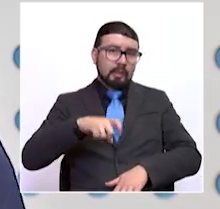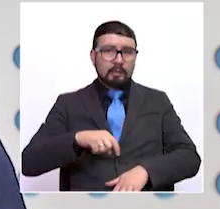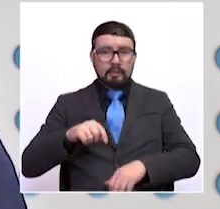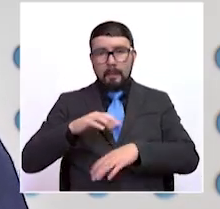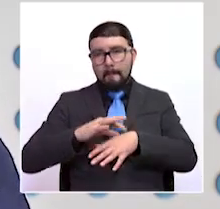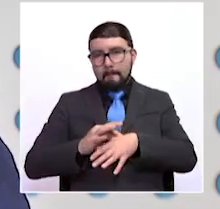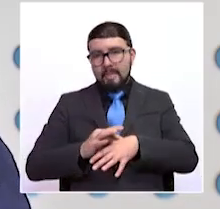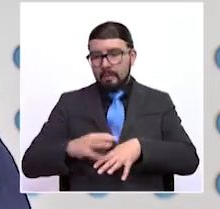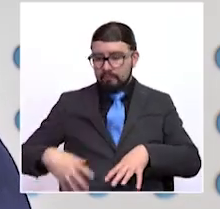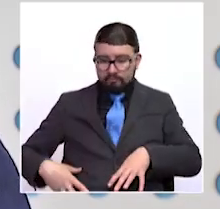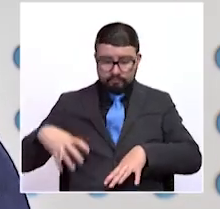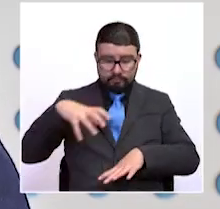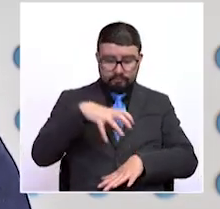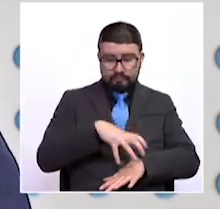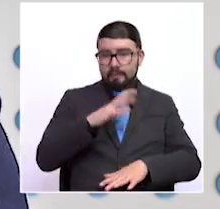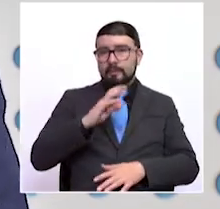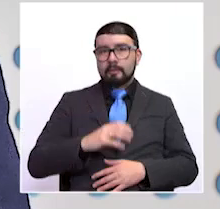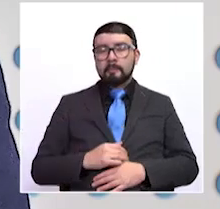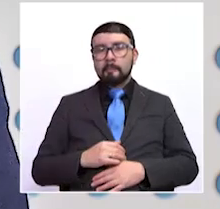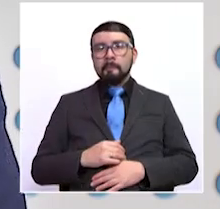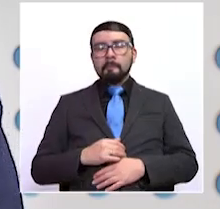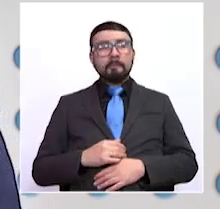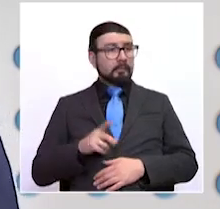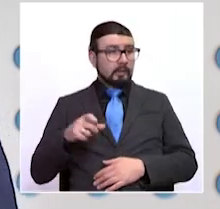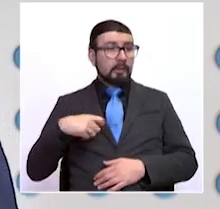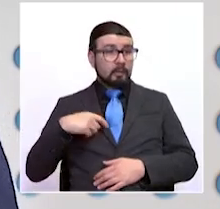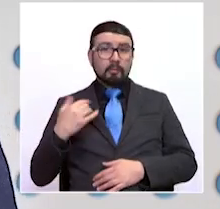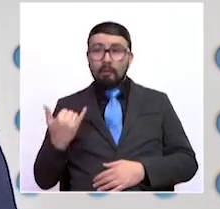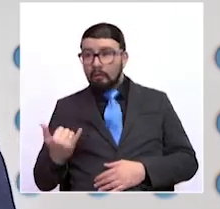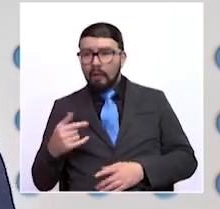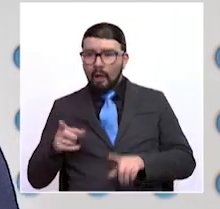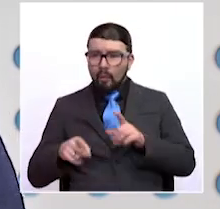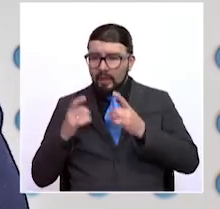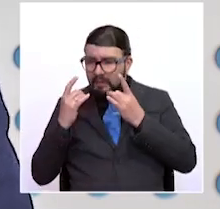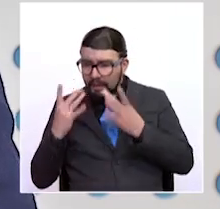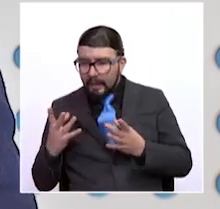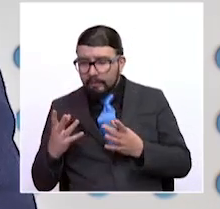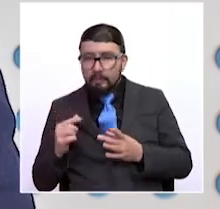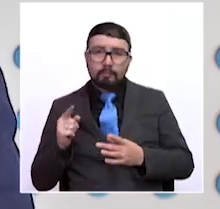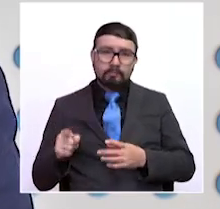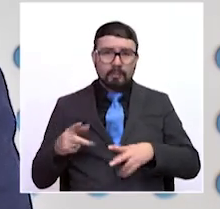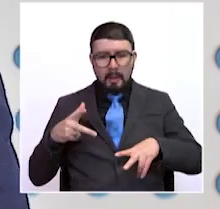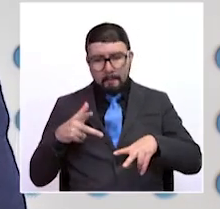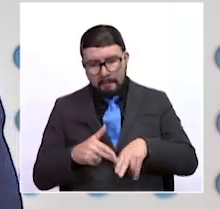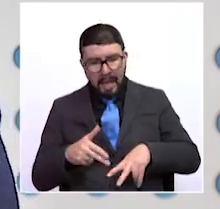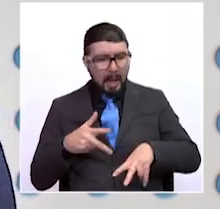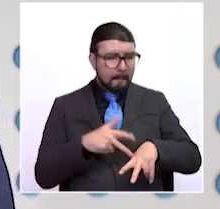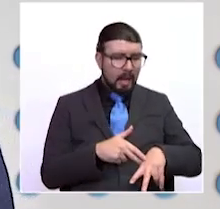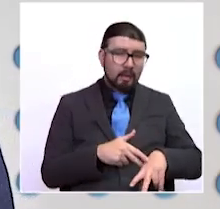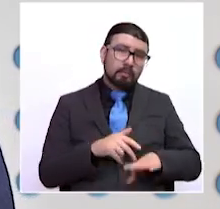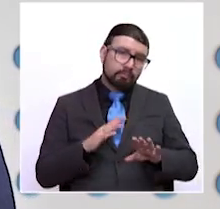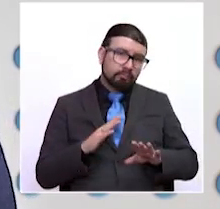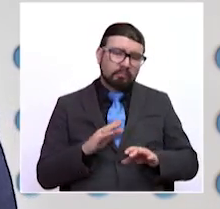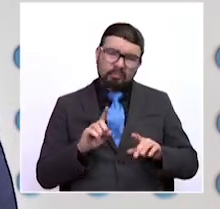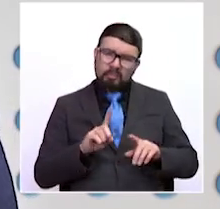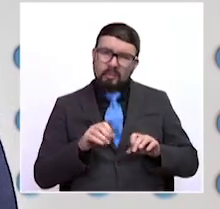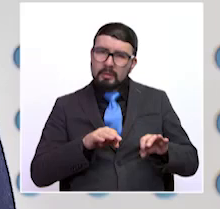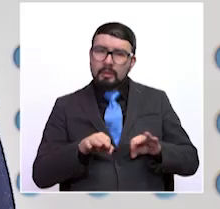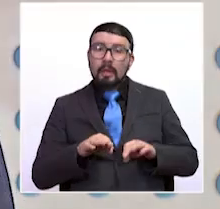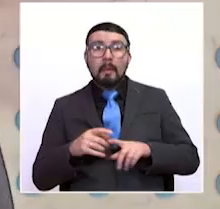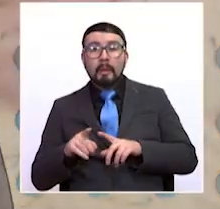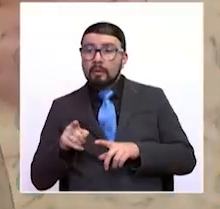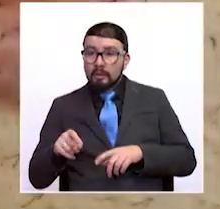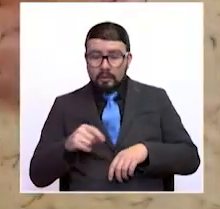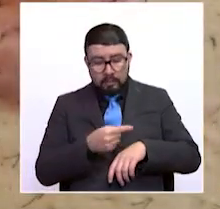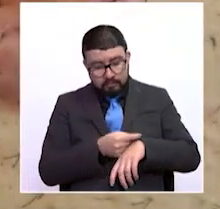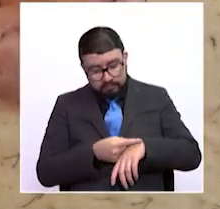las secuelas, ya tenemos las secuelas graves, que son las amputaciones. Pues bueno, de eso no vamos a hablar de las cicatrices y